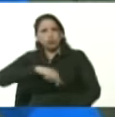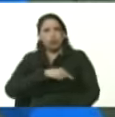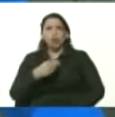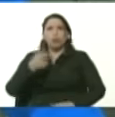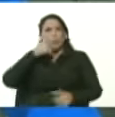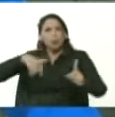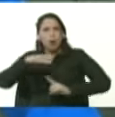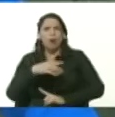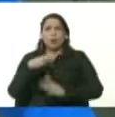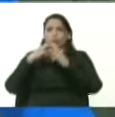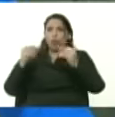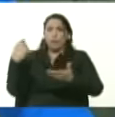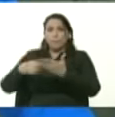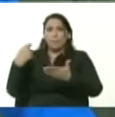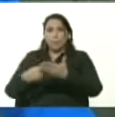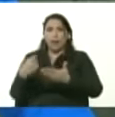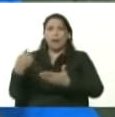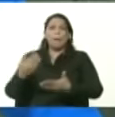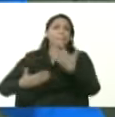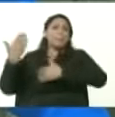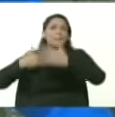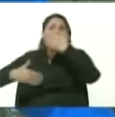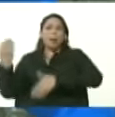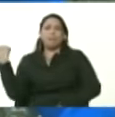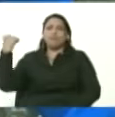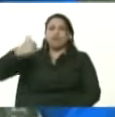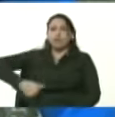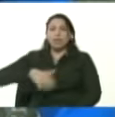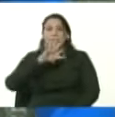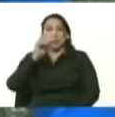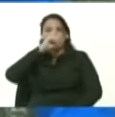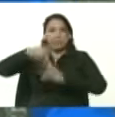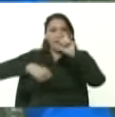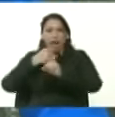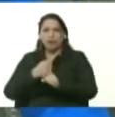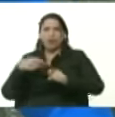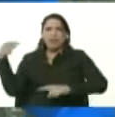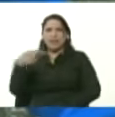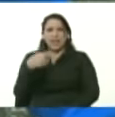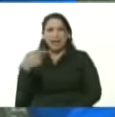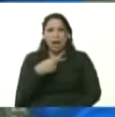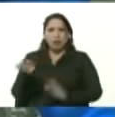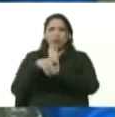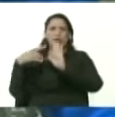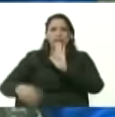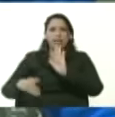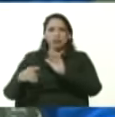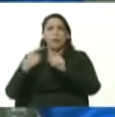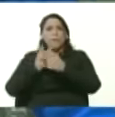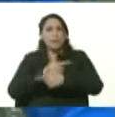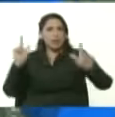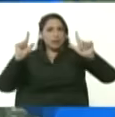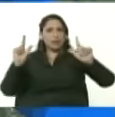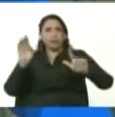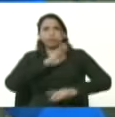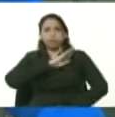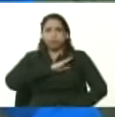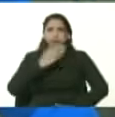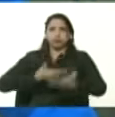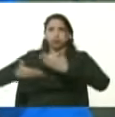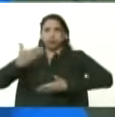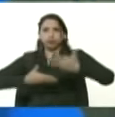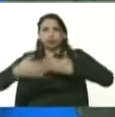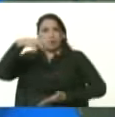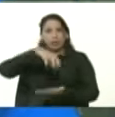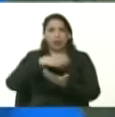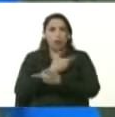deuda desde hace más de 50 años y a quienes se les ha negado su derecho inalienable a la libre autodeterminación en su